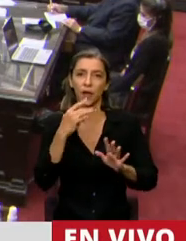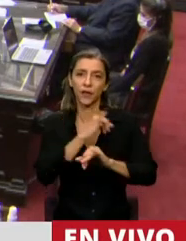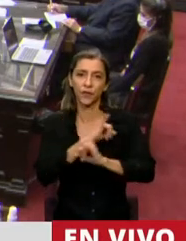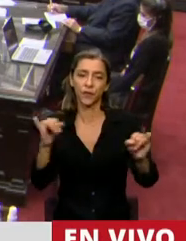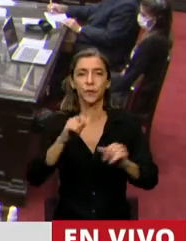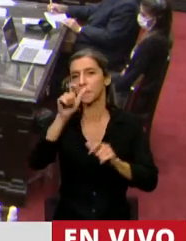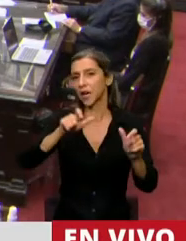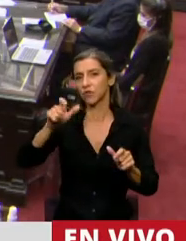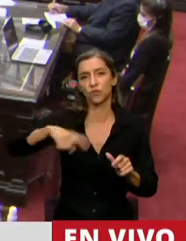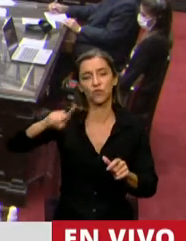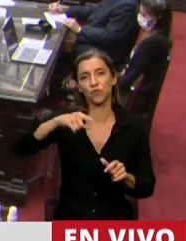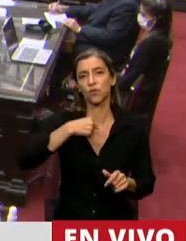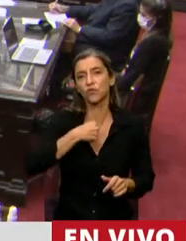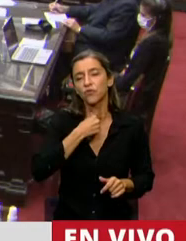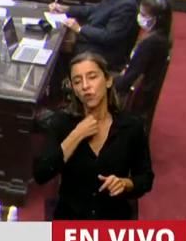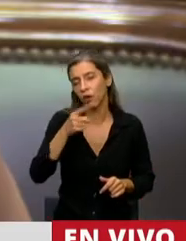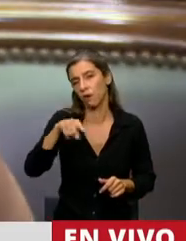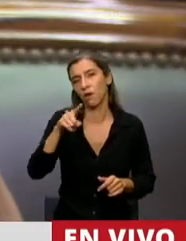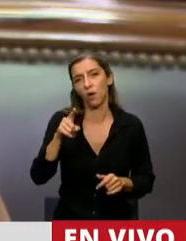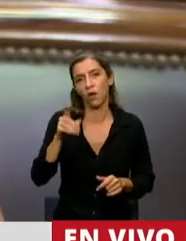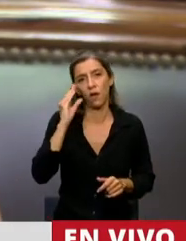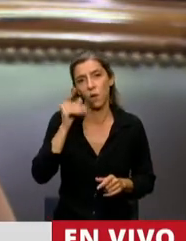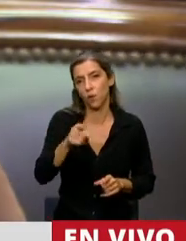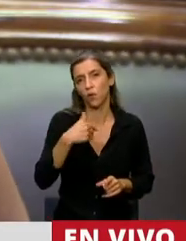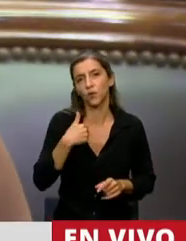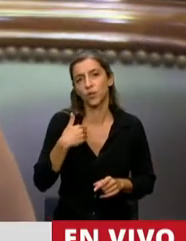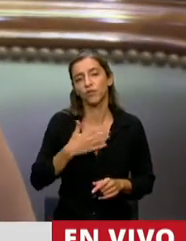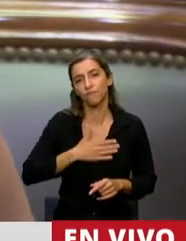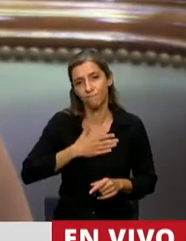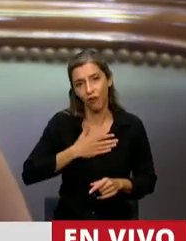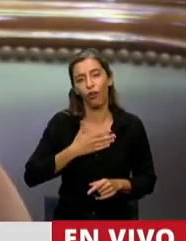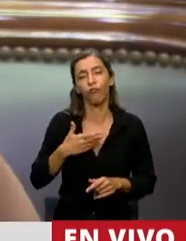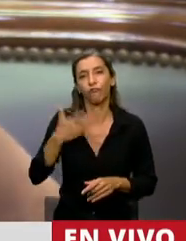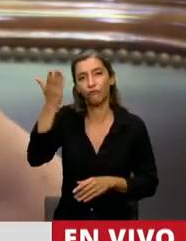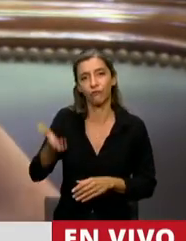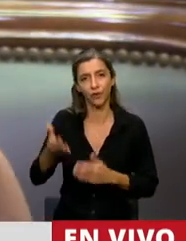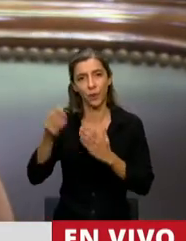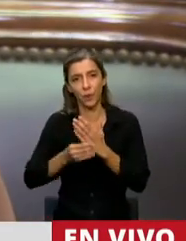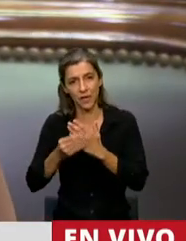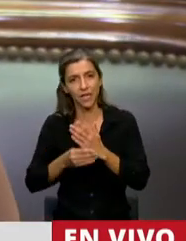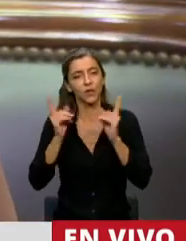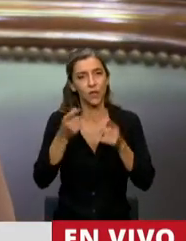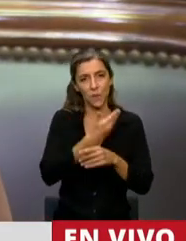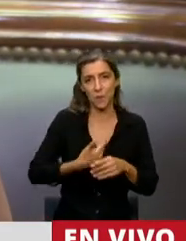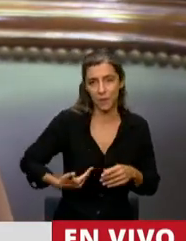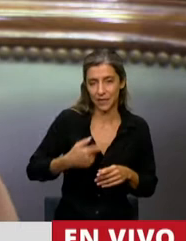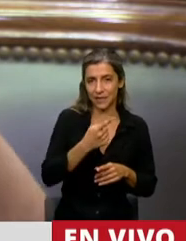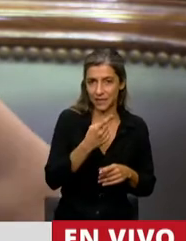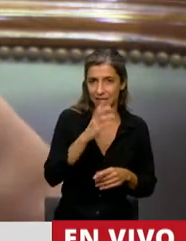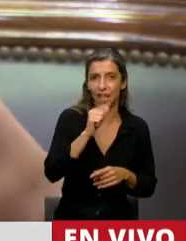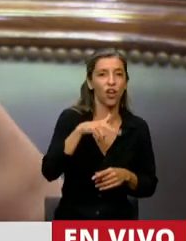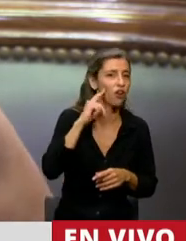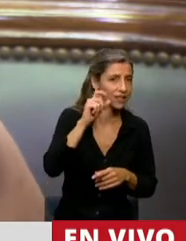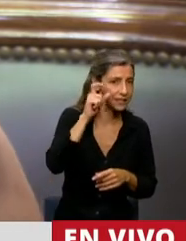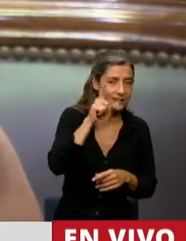que los escuchen. Celebro que esté el ministro de Ciencia y Técnica y la presidenta de la CONICET. Realmente es un honor que compartan con nosotros